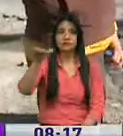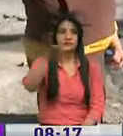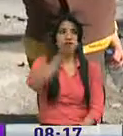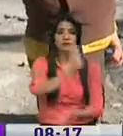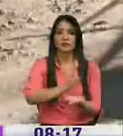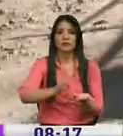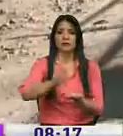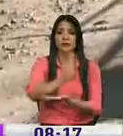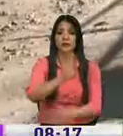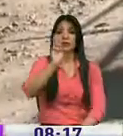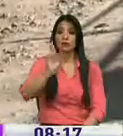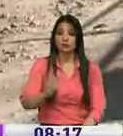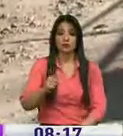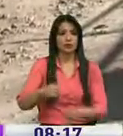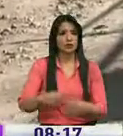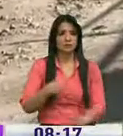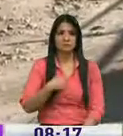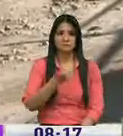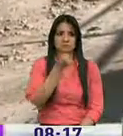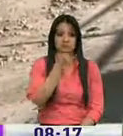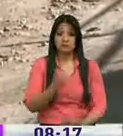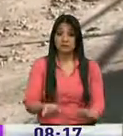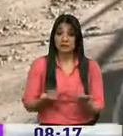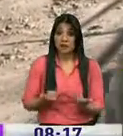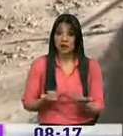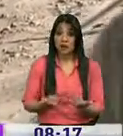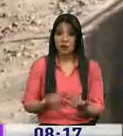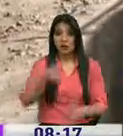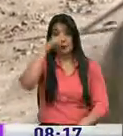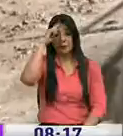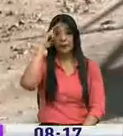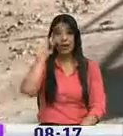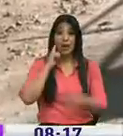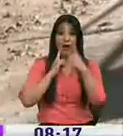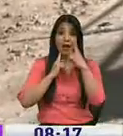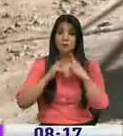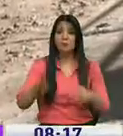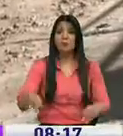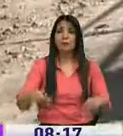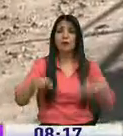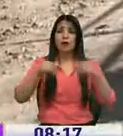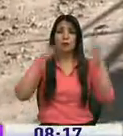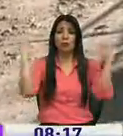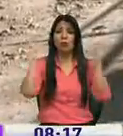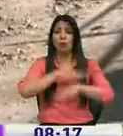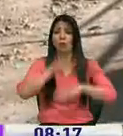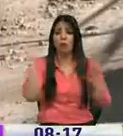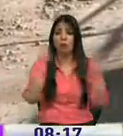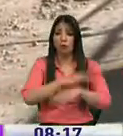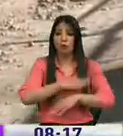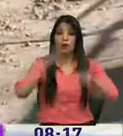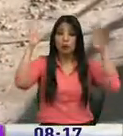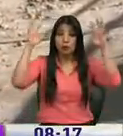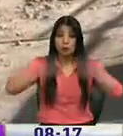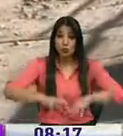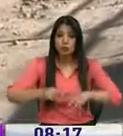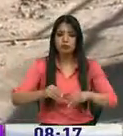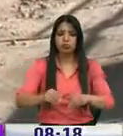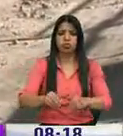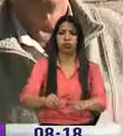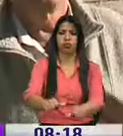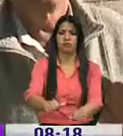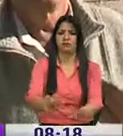de la ciudad. Muy mal, muy mal. Ahorita con el verano, una polvareda. Cuando llueve todito, esto es un